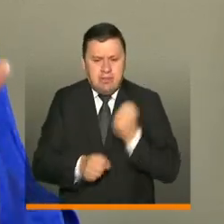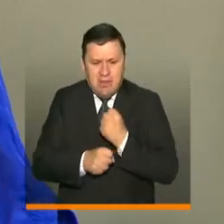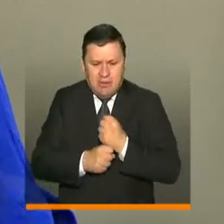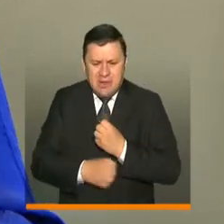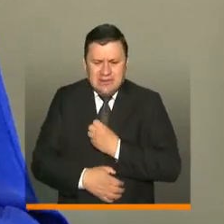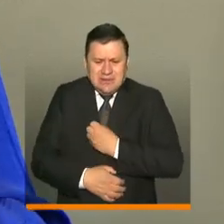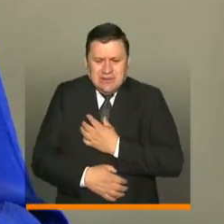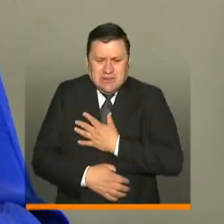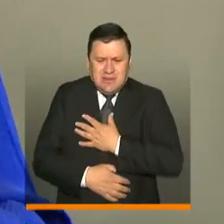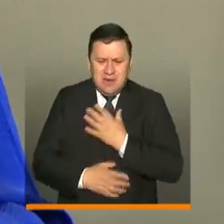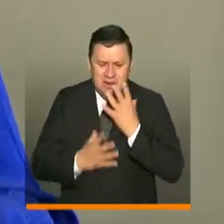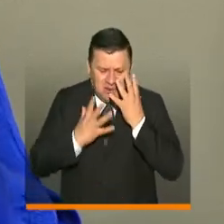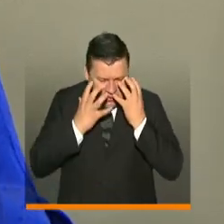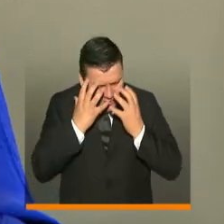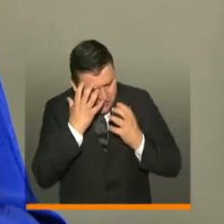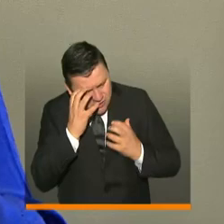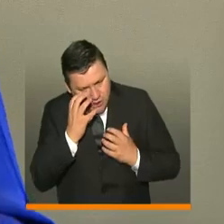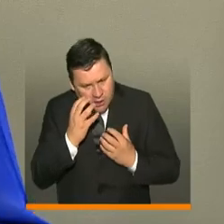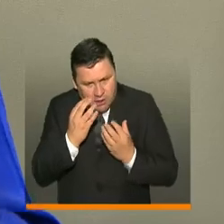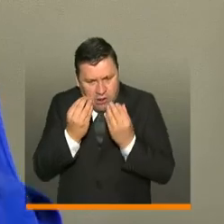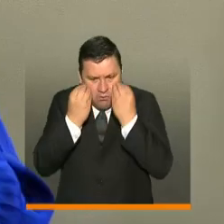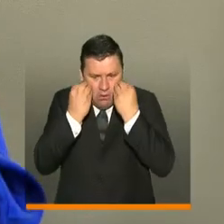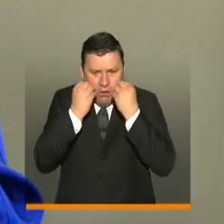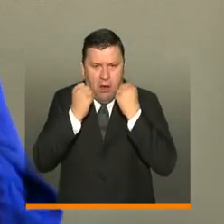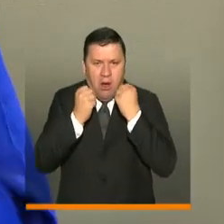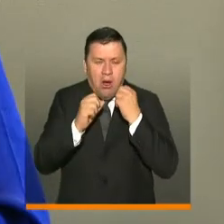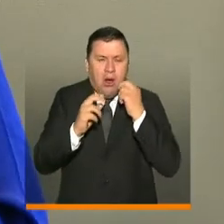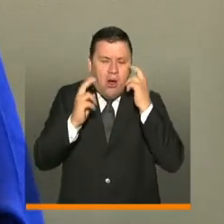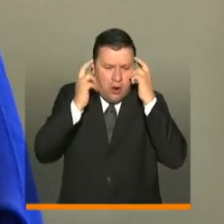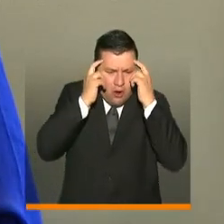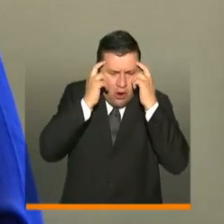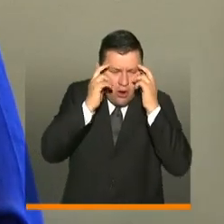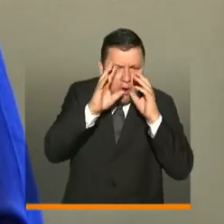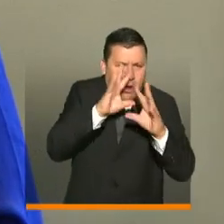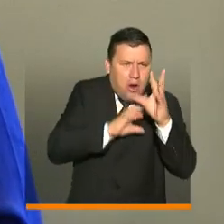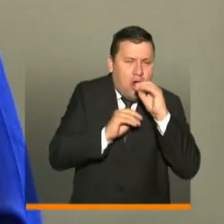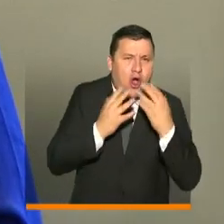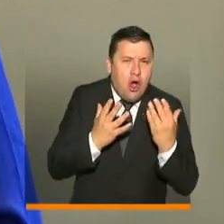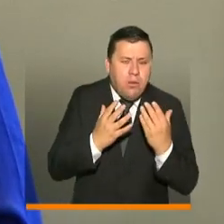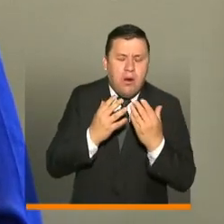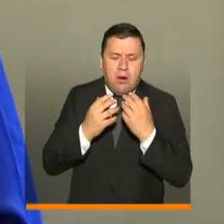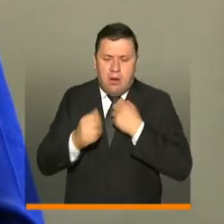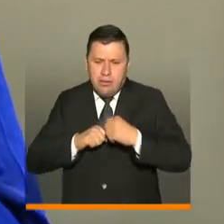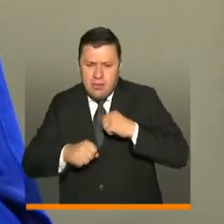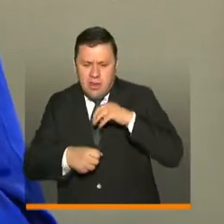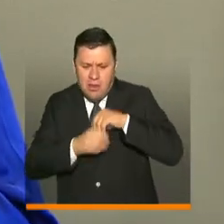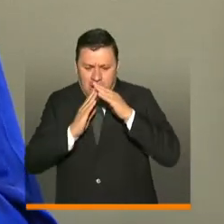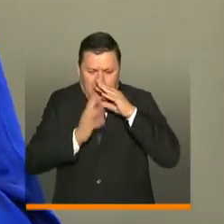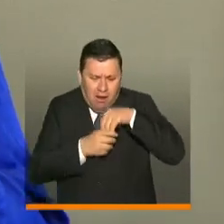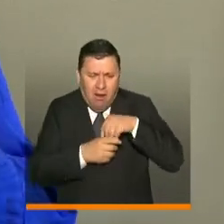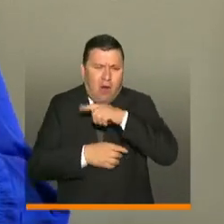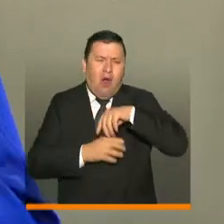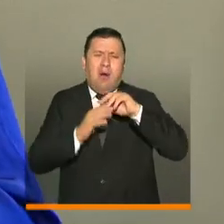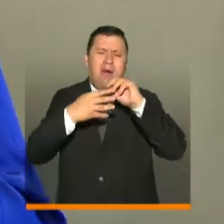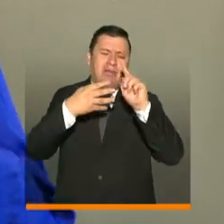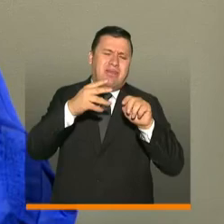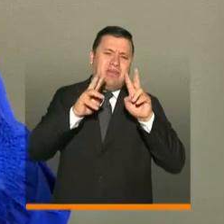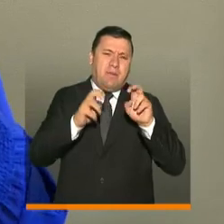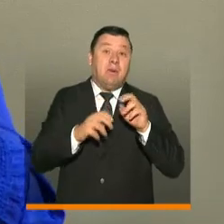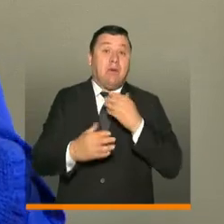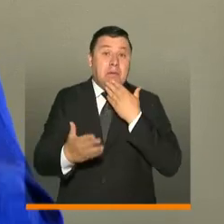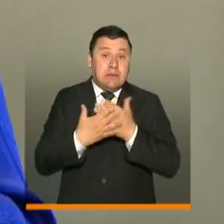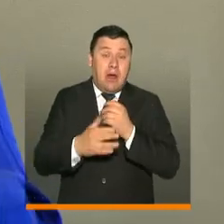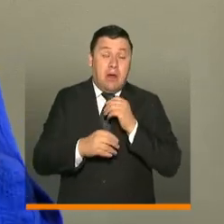y avanzar en temas de conocimiento y aprendizaje. Y cierro recordando que estamos haciendo un trabajo también muy dedicado con las